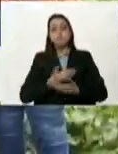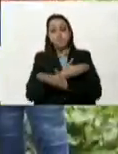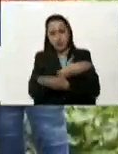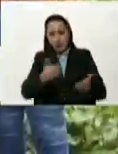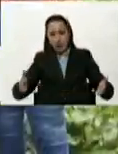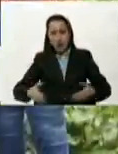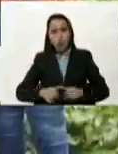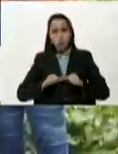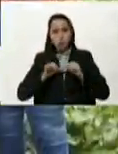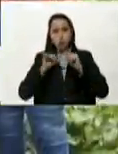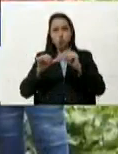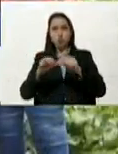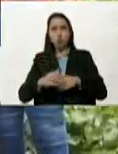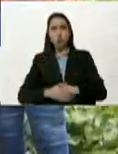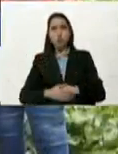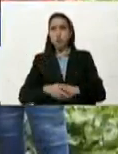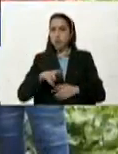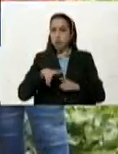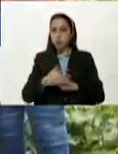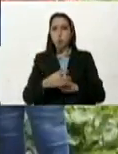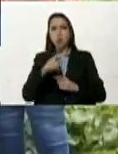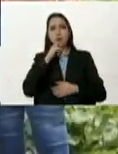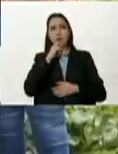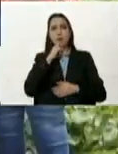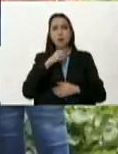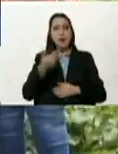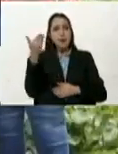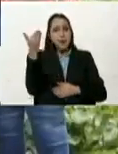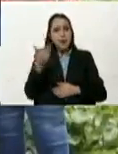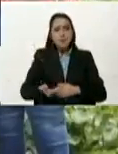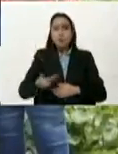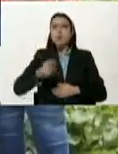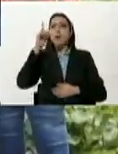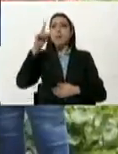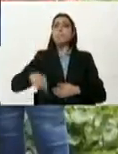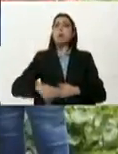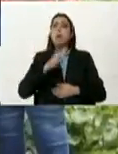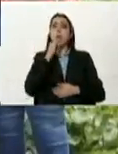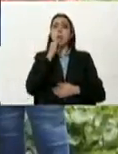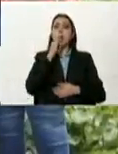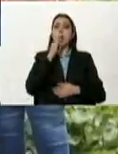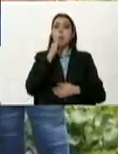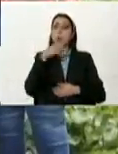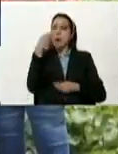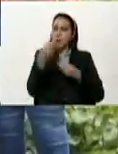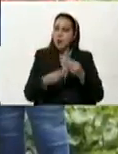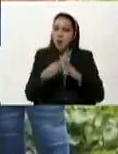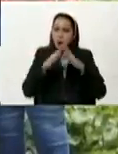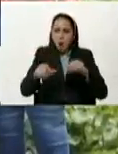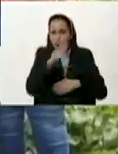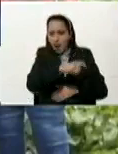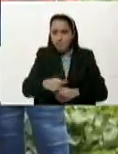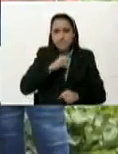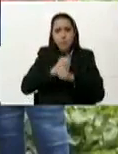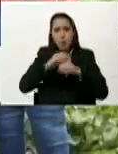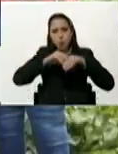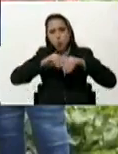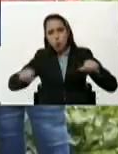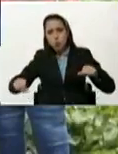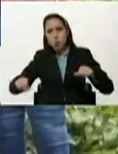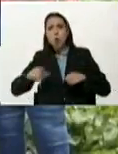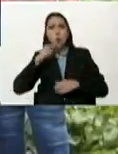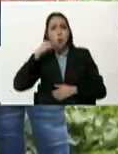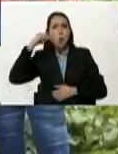sacando el pecho en medio de todas las dificultades es muy importante presidente el de darle un mensaje todos los agricultores del jauri y todas nuestras